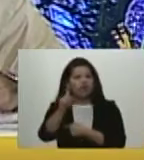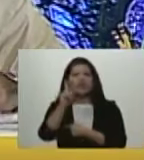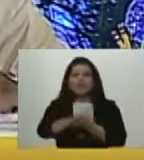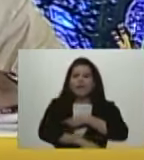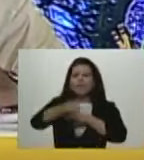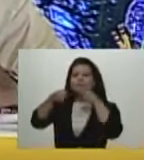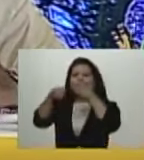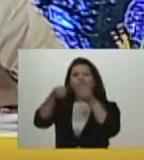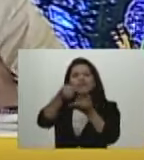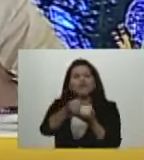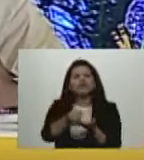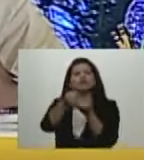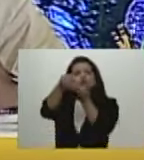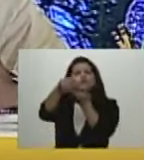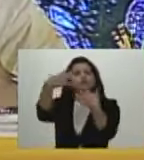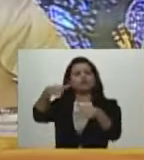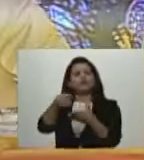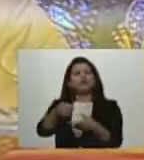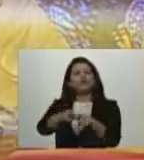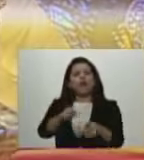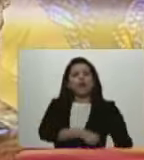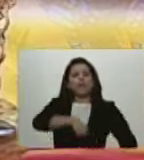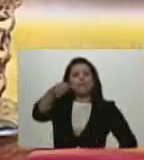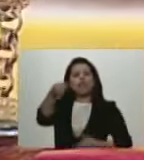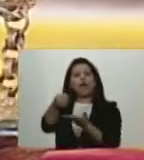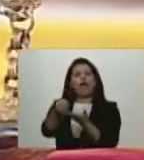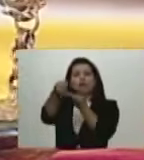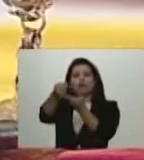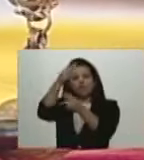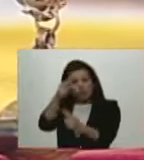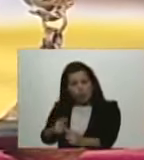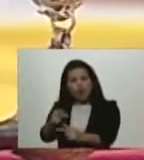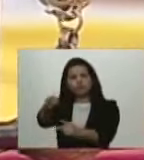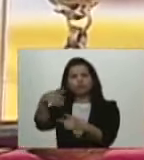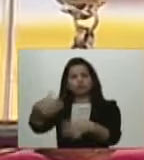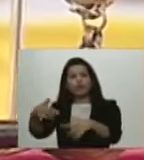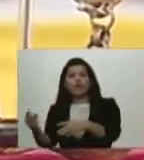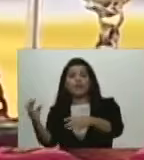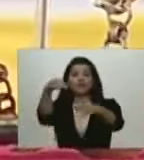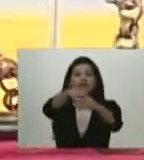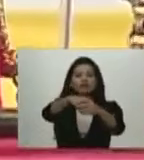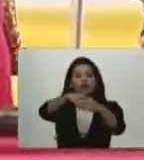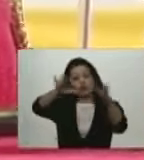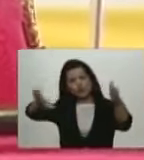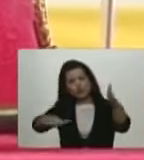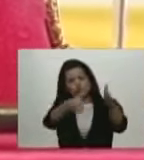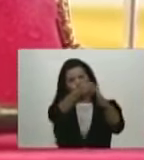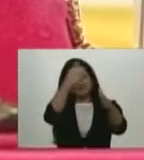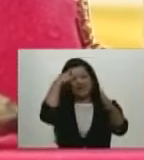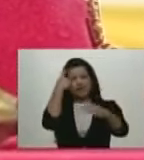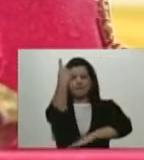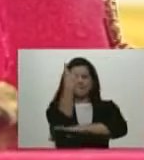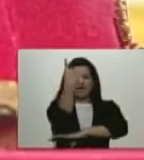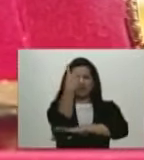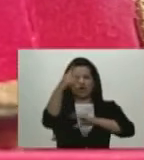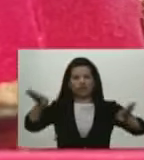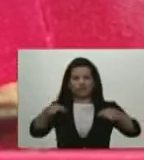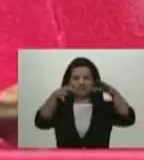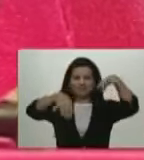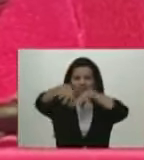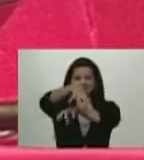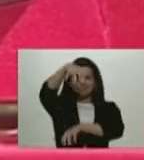la patria, del panteón de la patria. Pudiéramos decir, queridas hermanas, hermanos, por aquí estoy viendo,